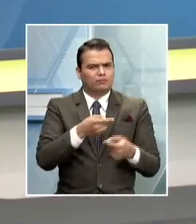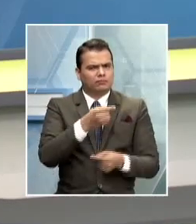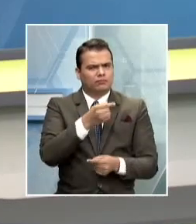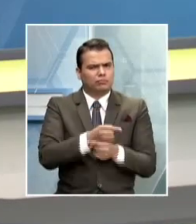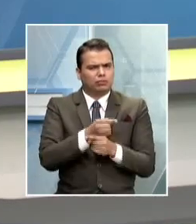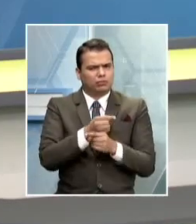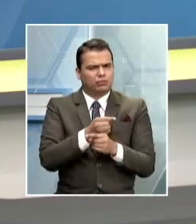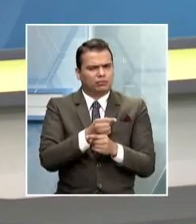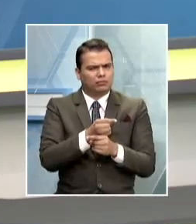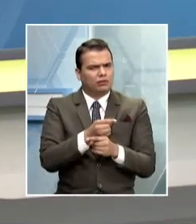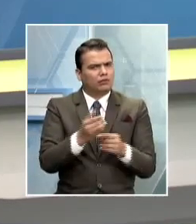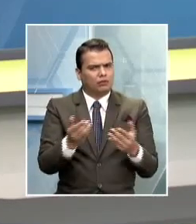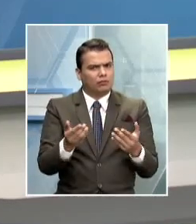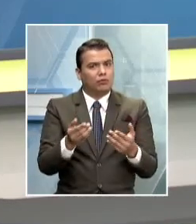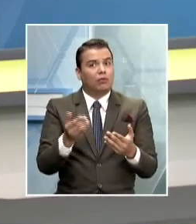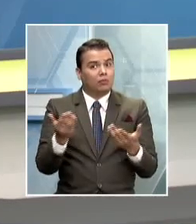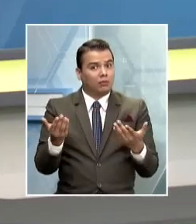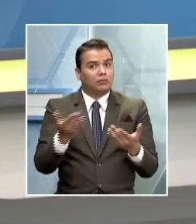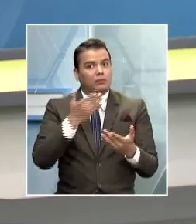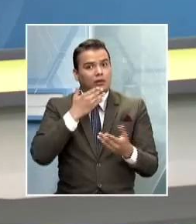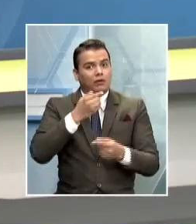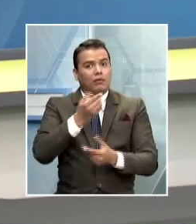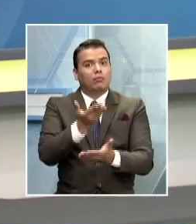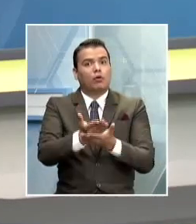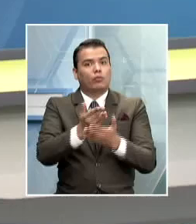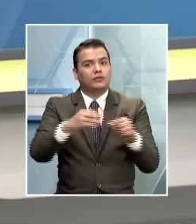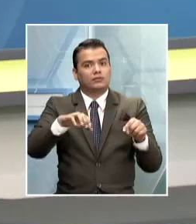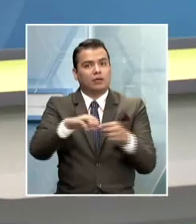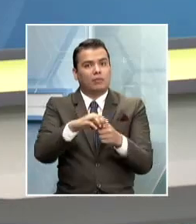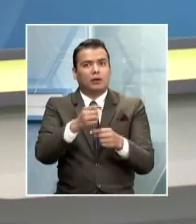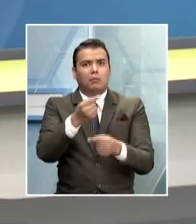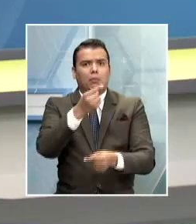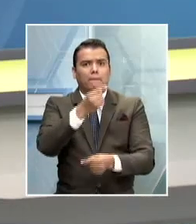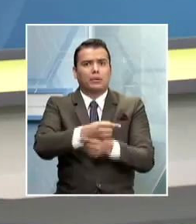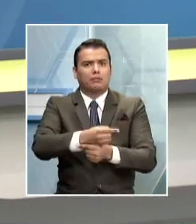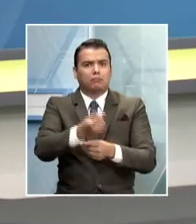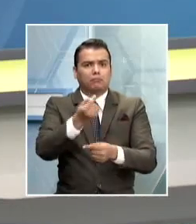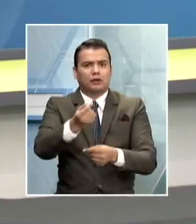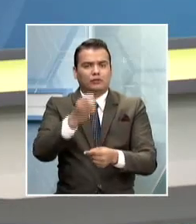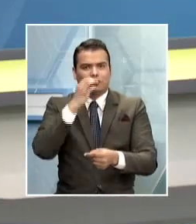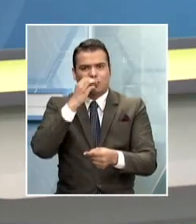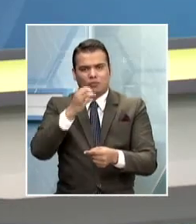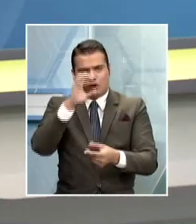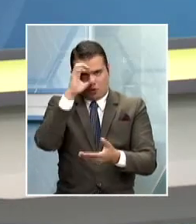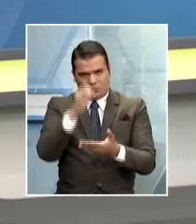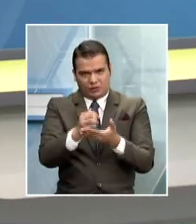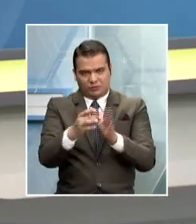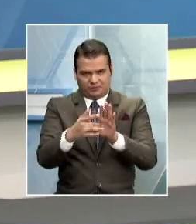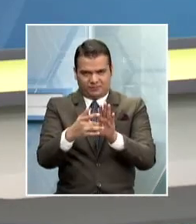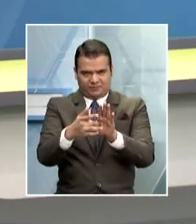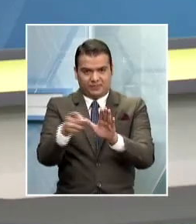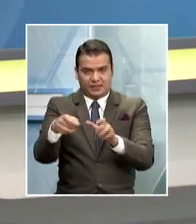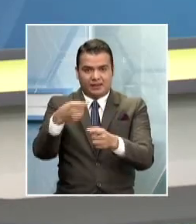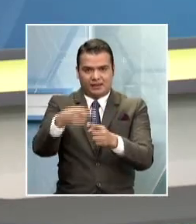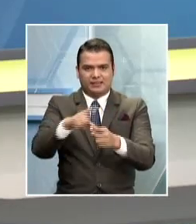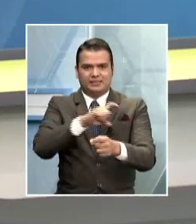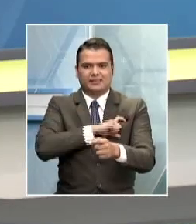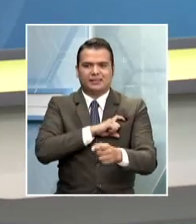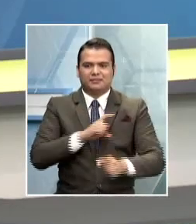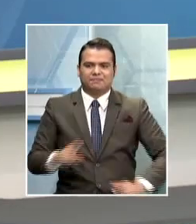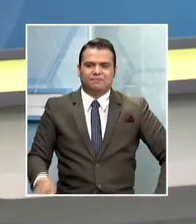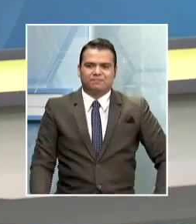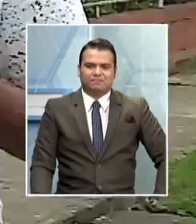el plantel que genera más opciones de gol y que realiza pocos. Por eso hablamos con Hamilton Ricard, un goleador histórico del Deportivo